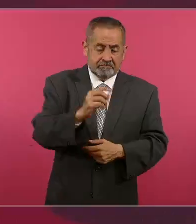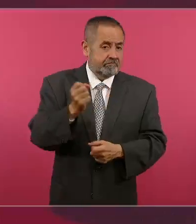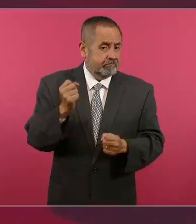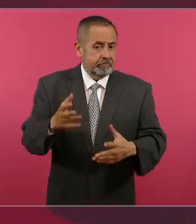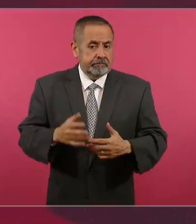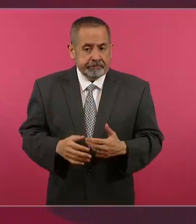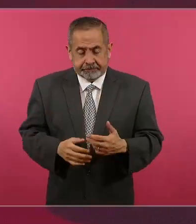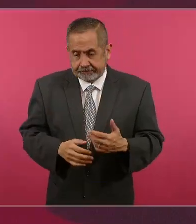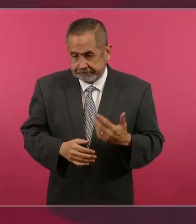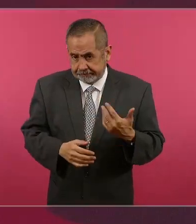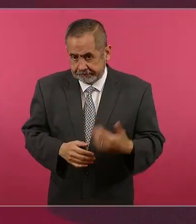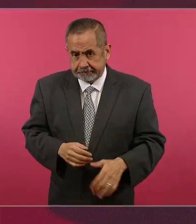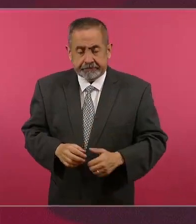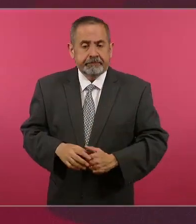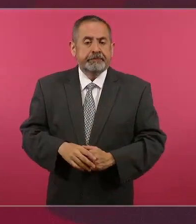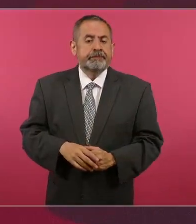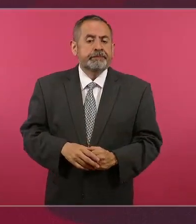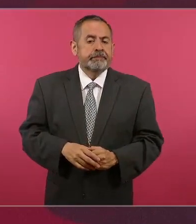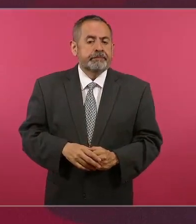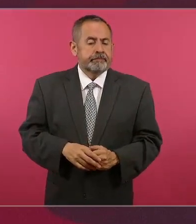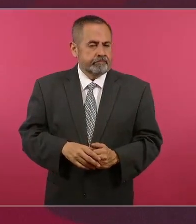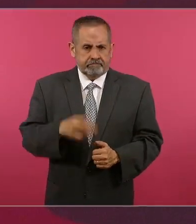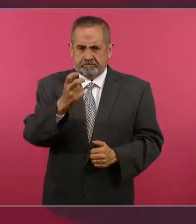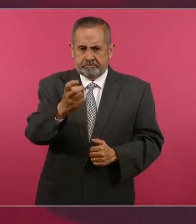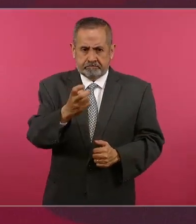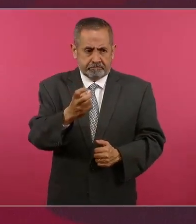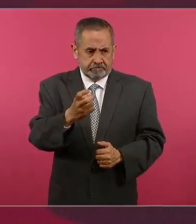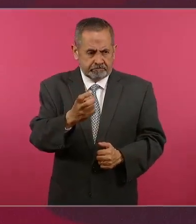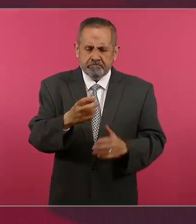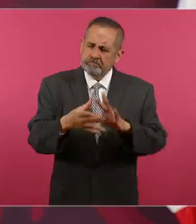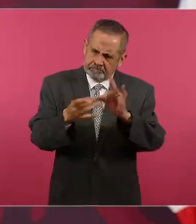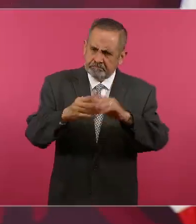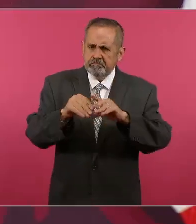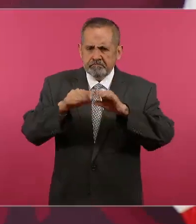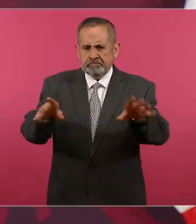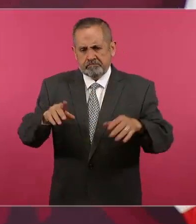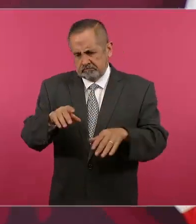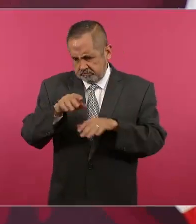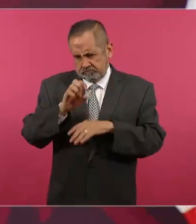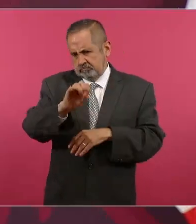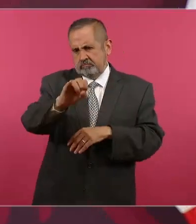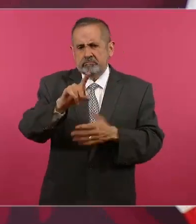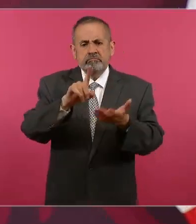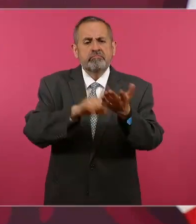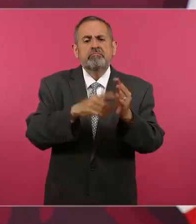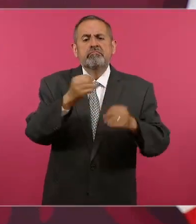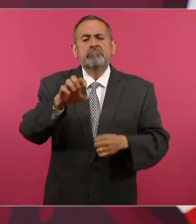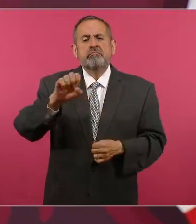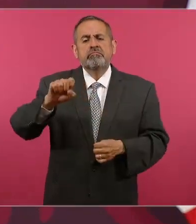Pues ¿cómo no vamos a contar lo del 68, lo de